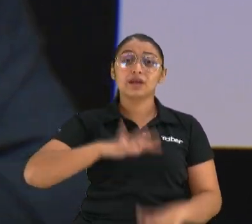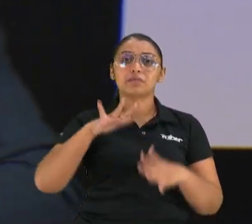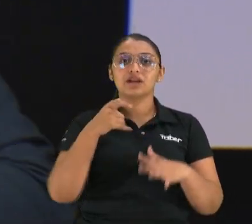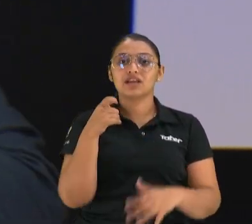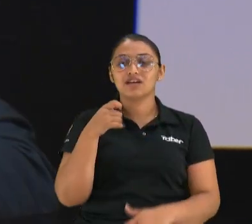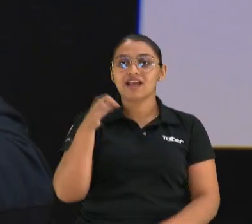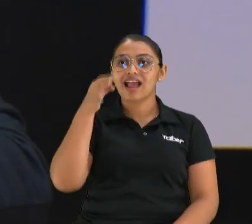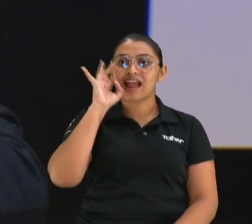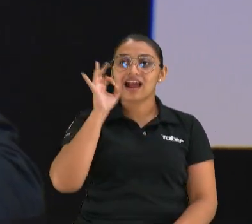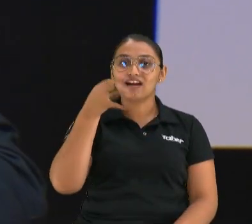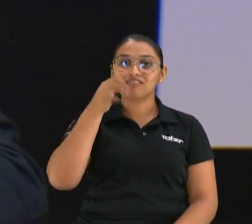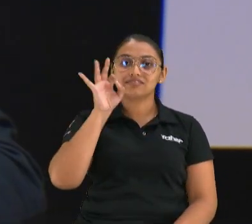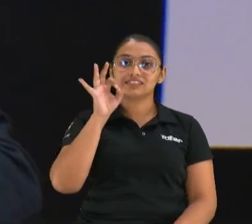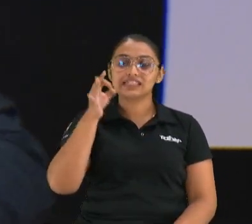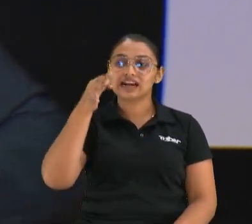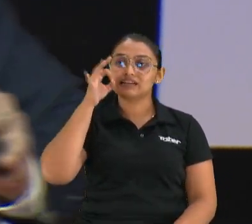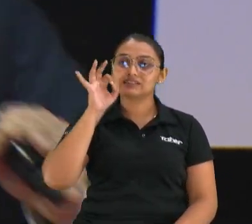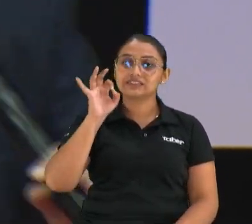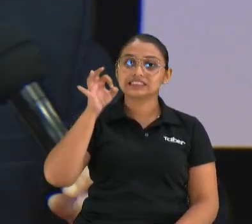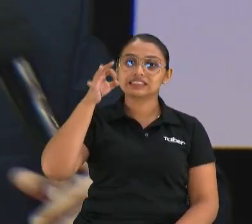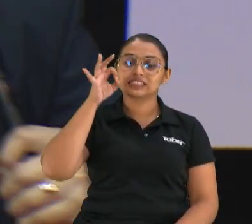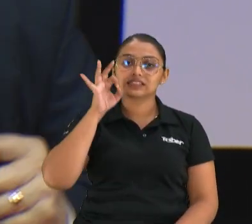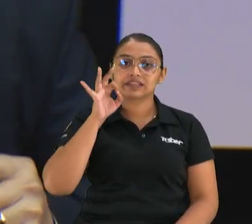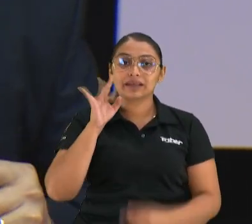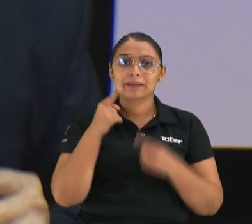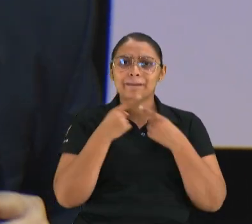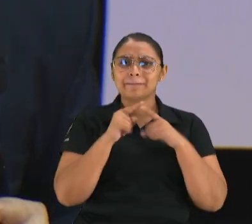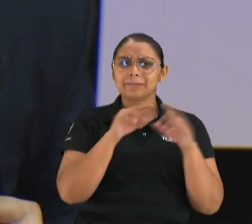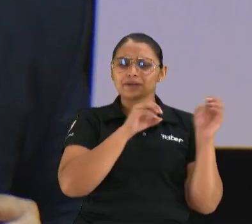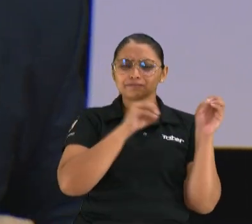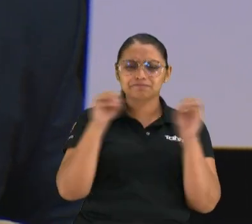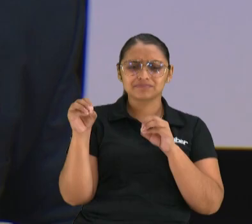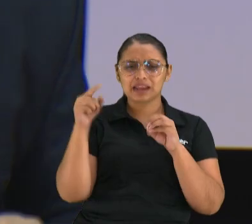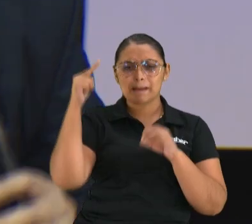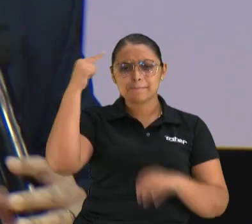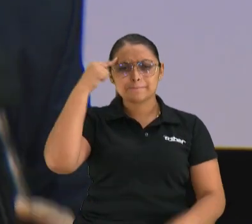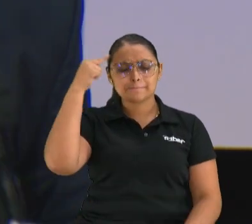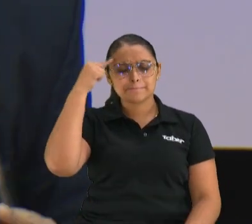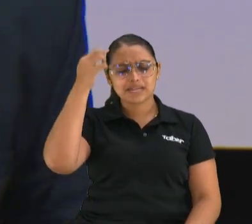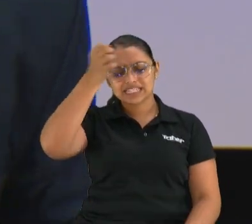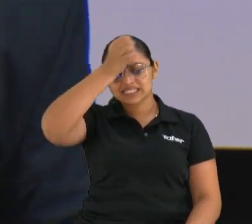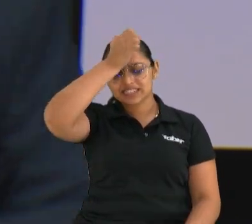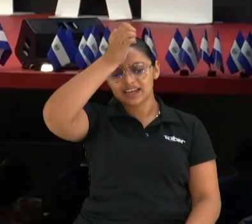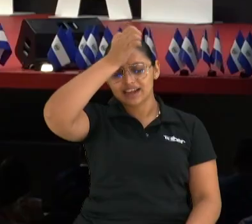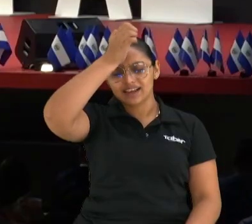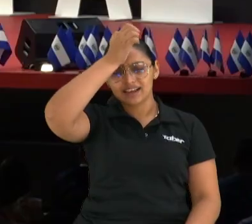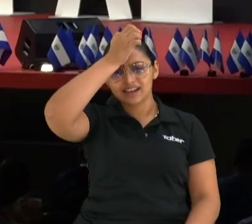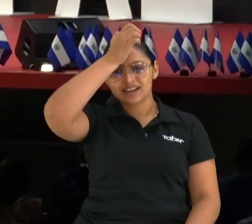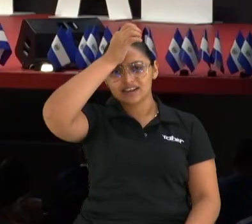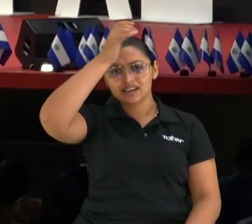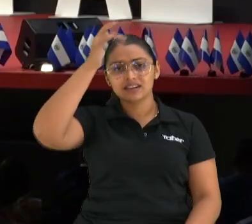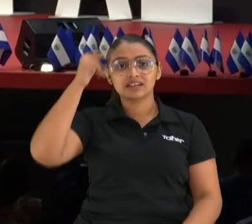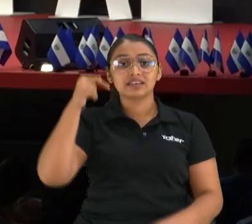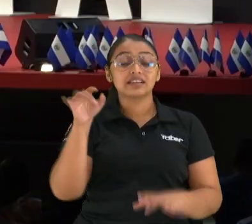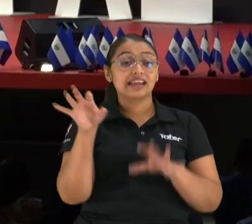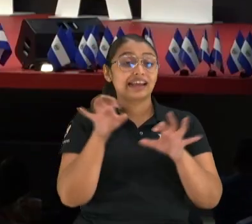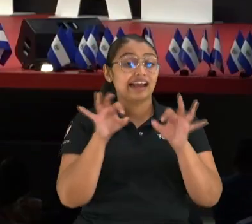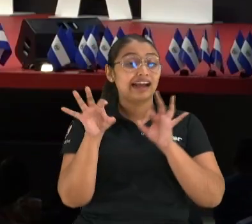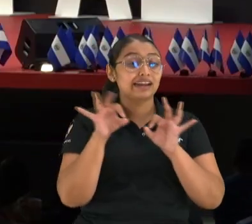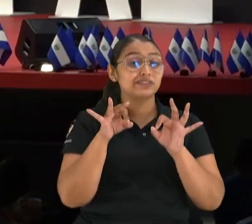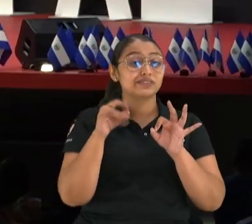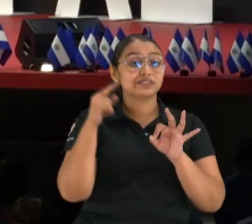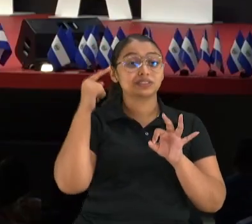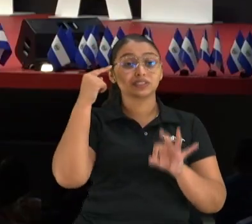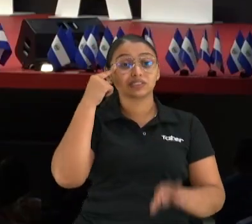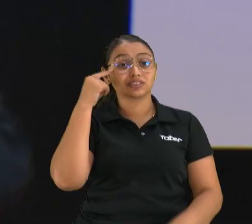momento mente reprobada el que ignora las consecuencias ojo la Biblia dice que la paga del pecado es